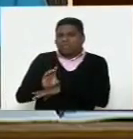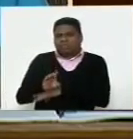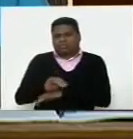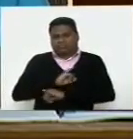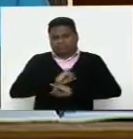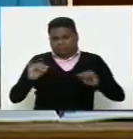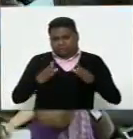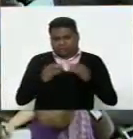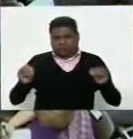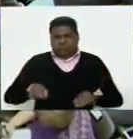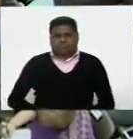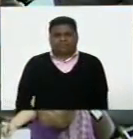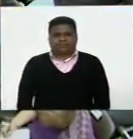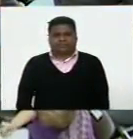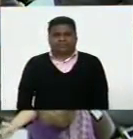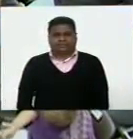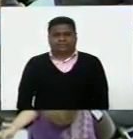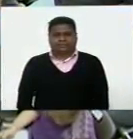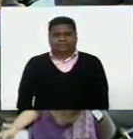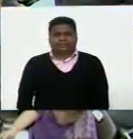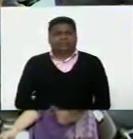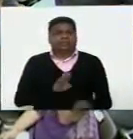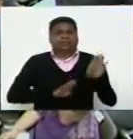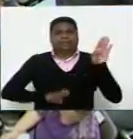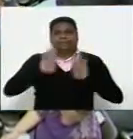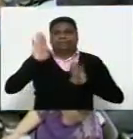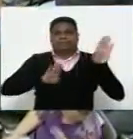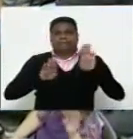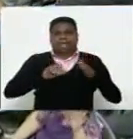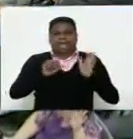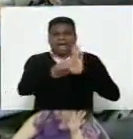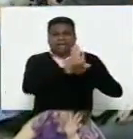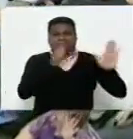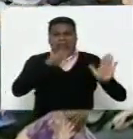todo. En consideración el artículo 23,